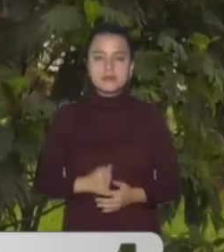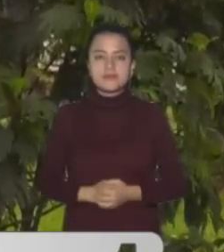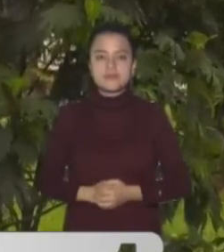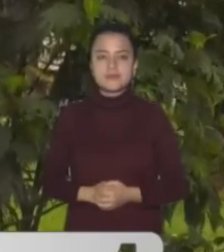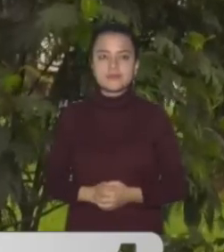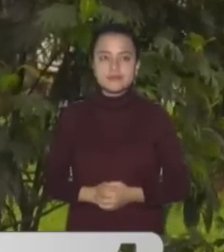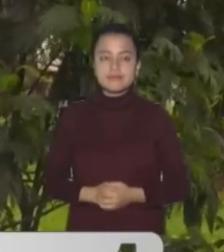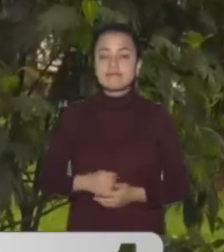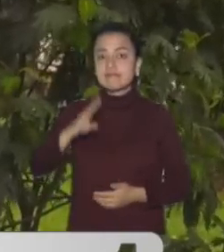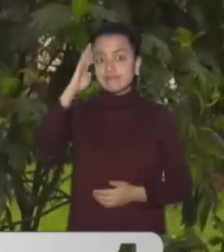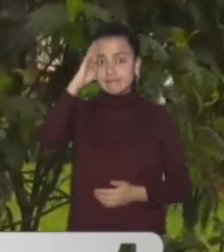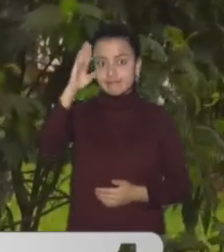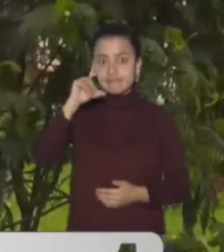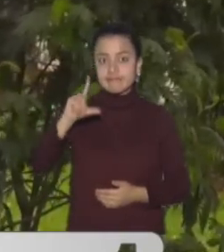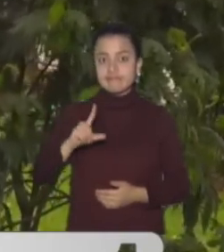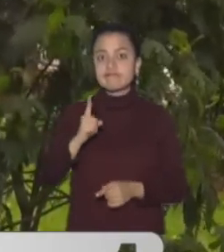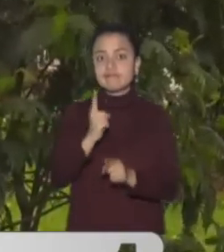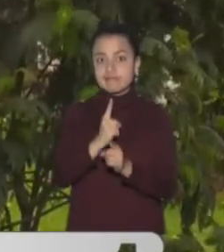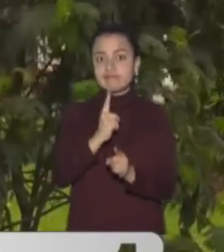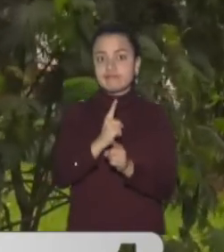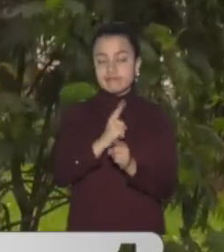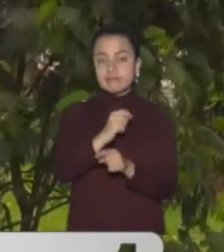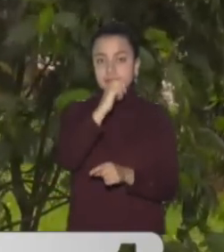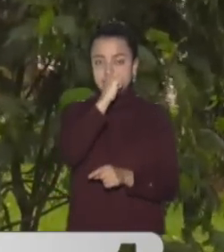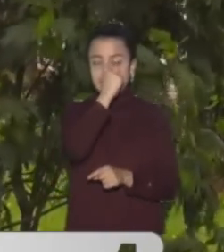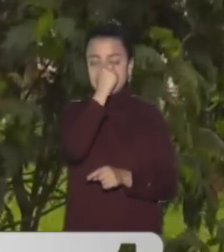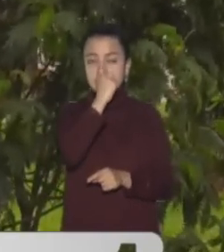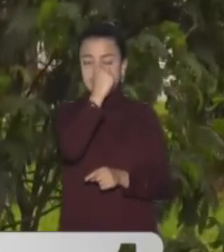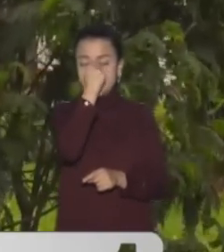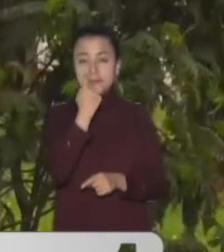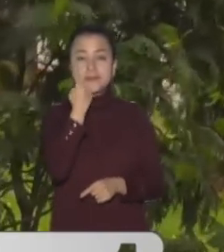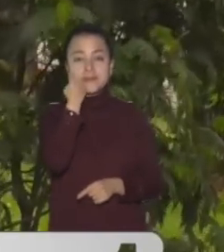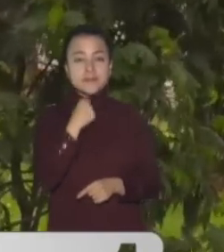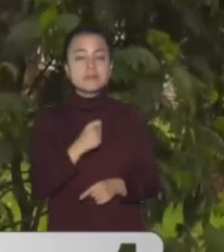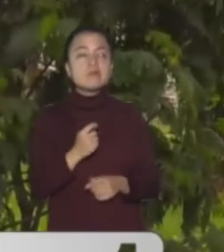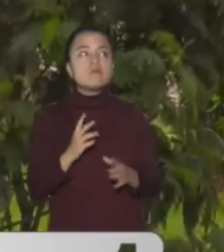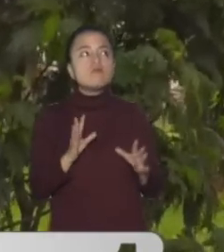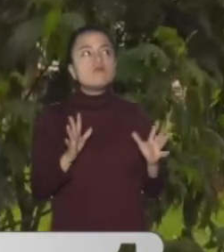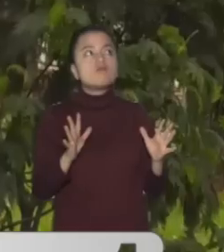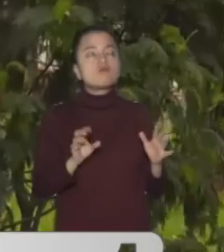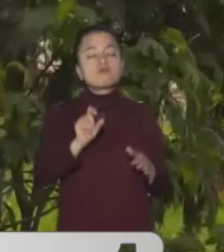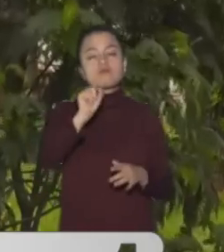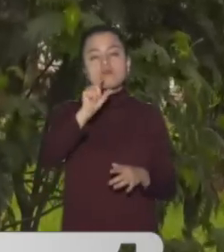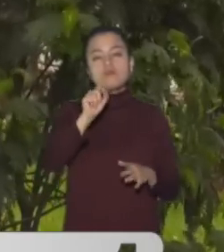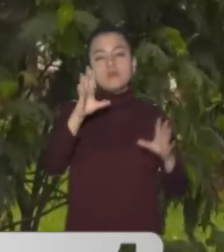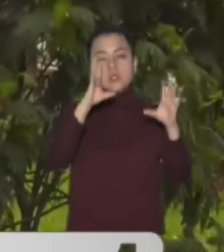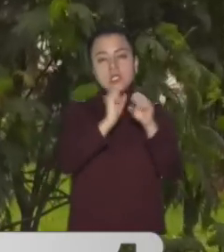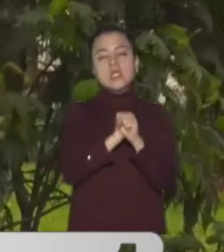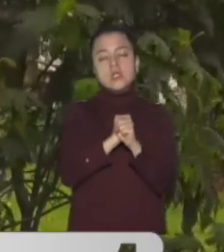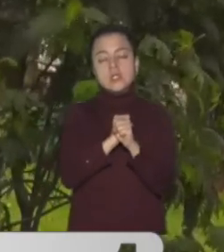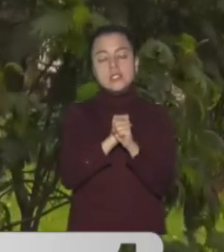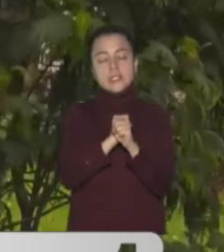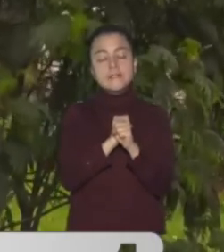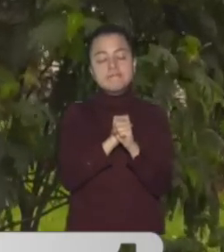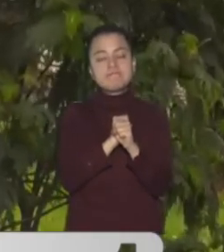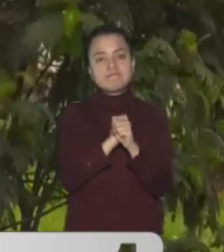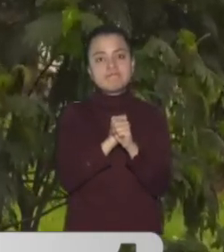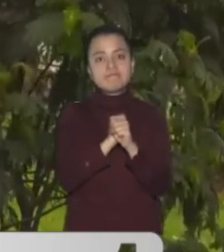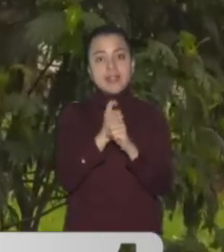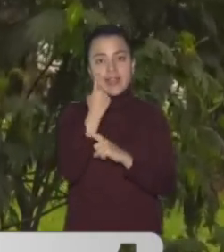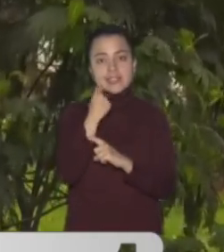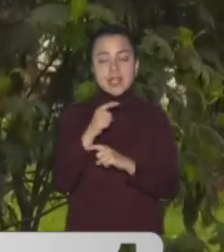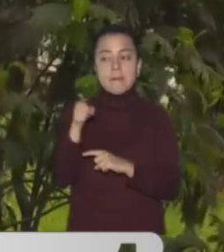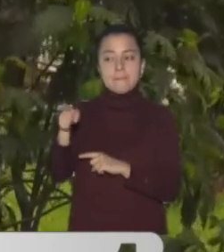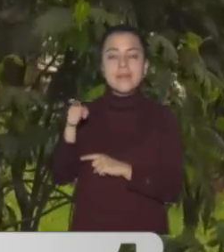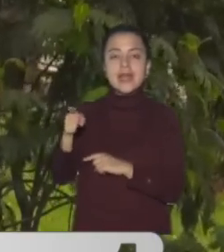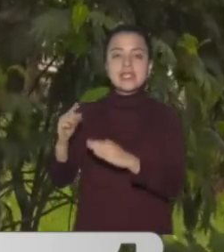Hola Luisa, así es, esta dolorosa historia se registró ayer sobre las 11 de la noche, así lo aseguró la policía de